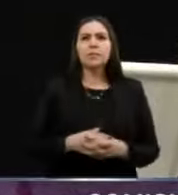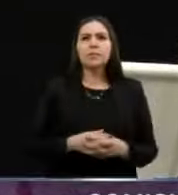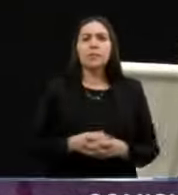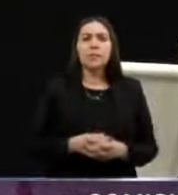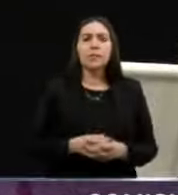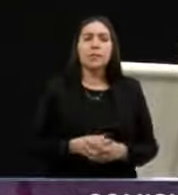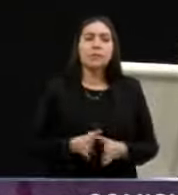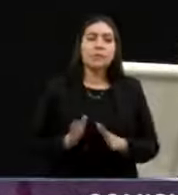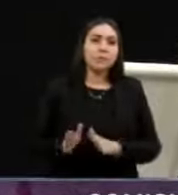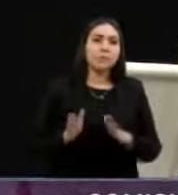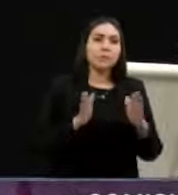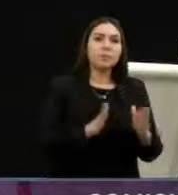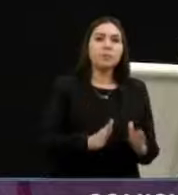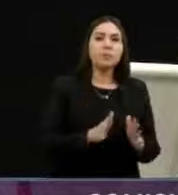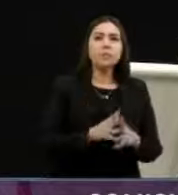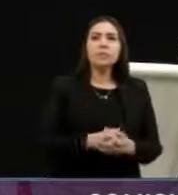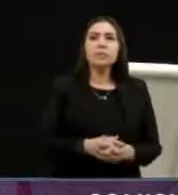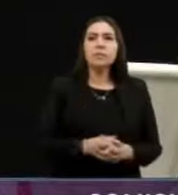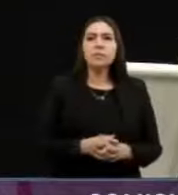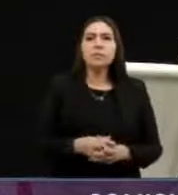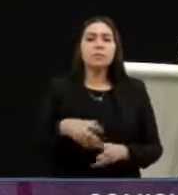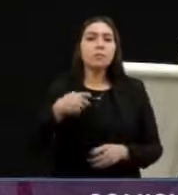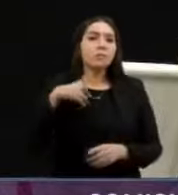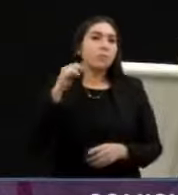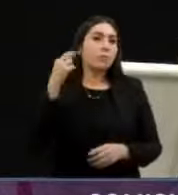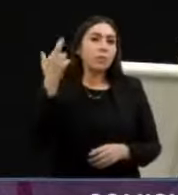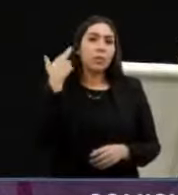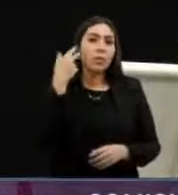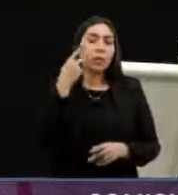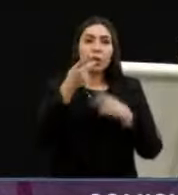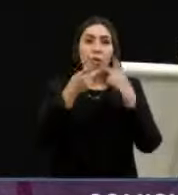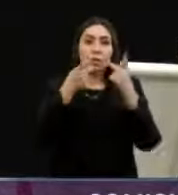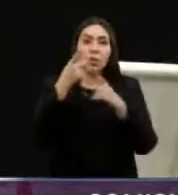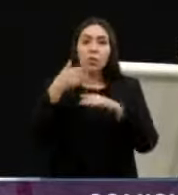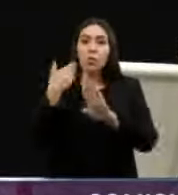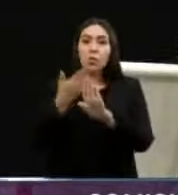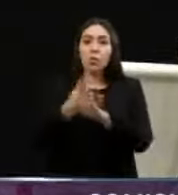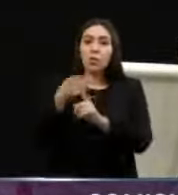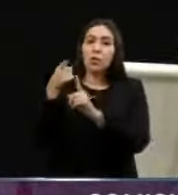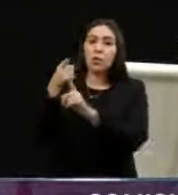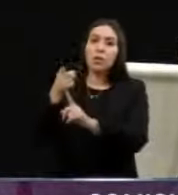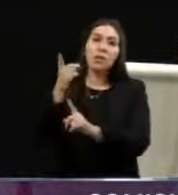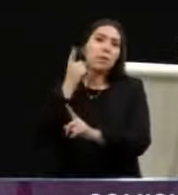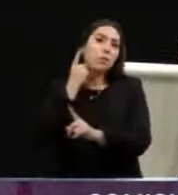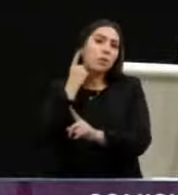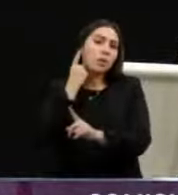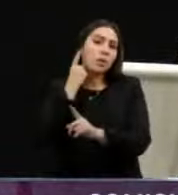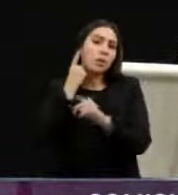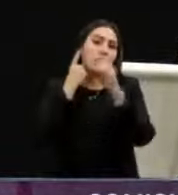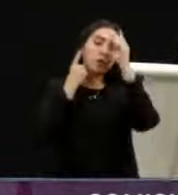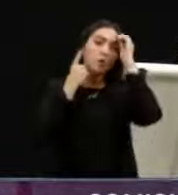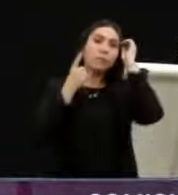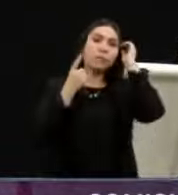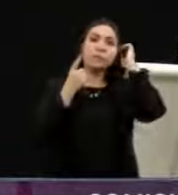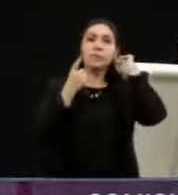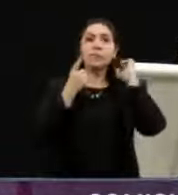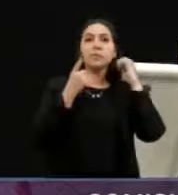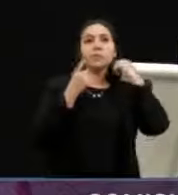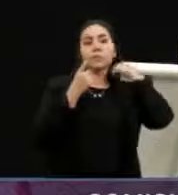Por el otro lado, no escuché que la aludieran, diputada. ¿Con qué